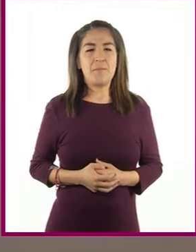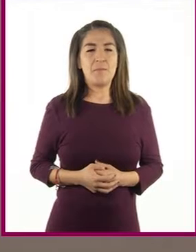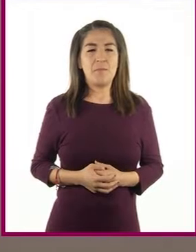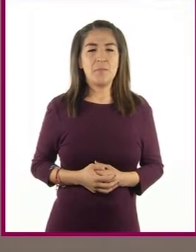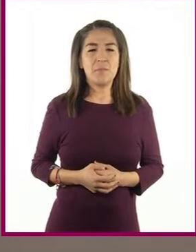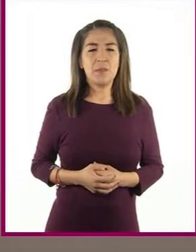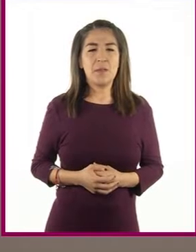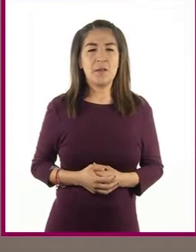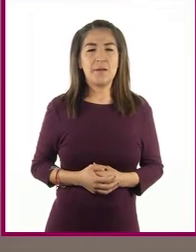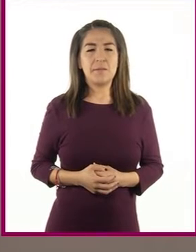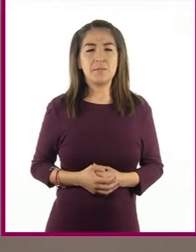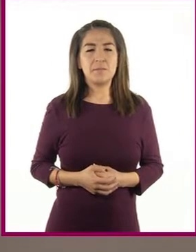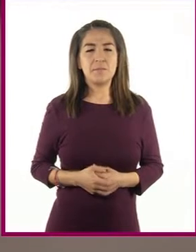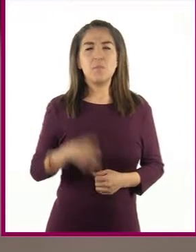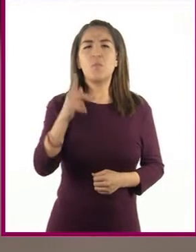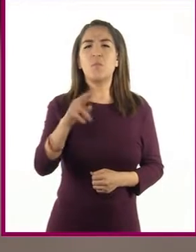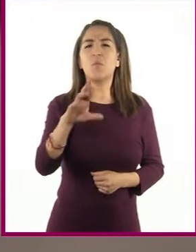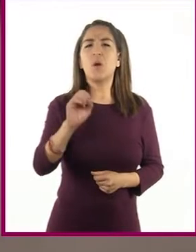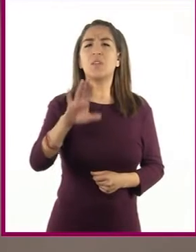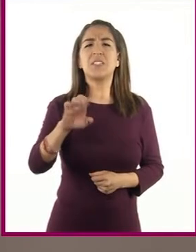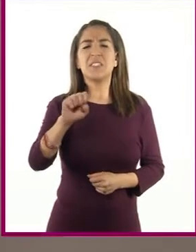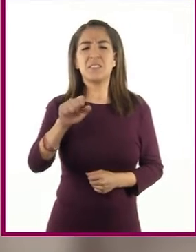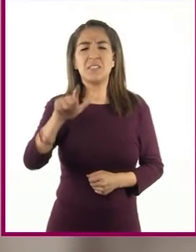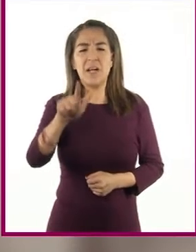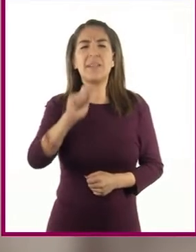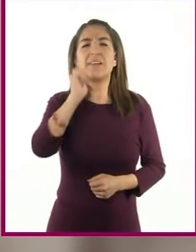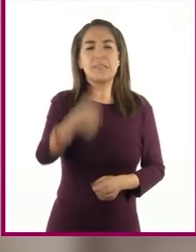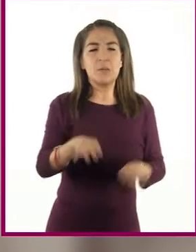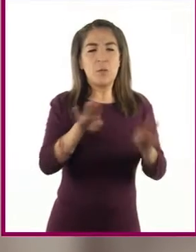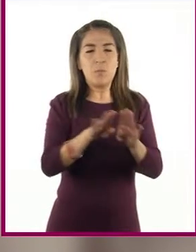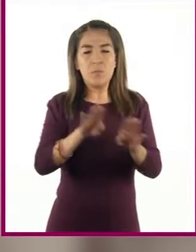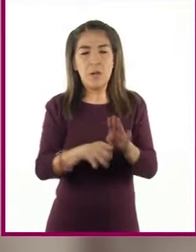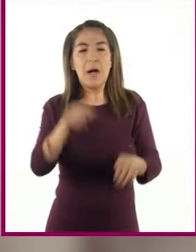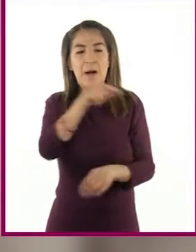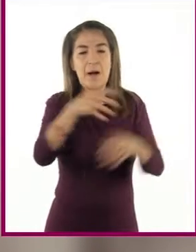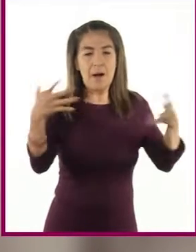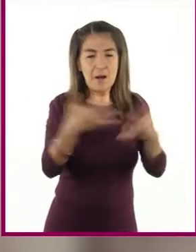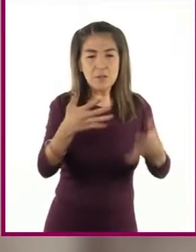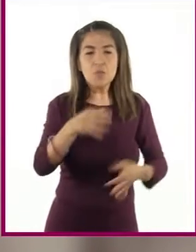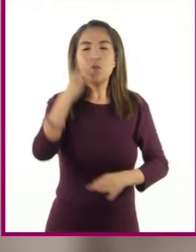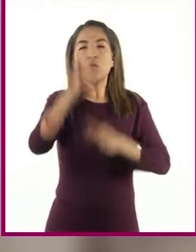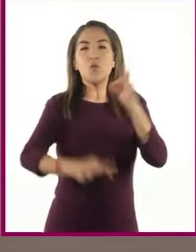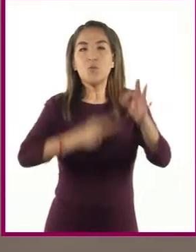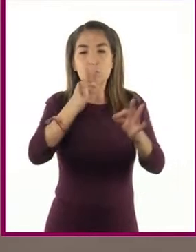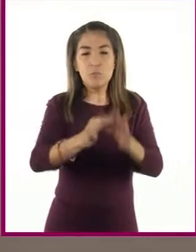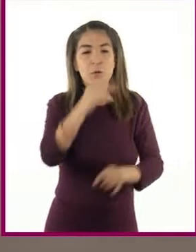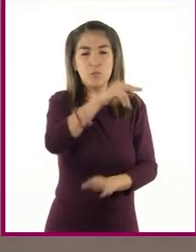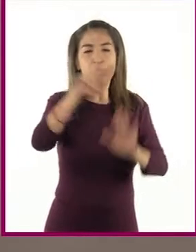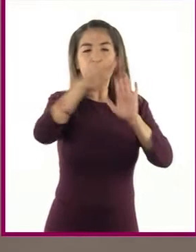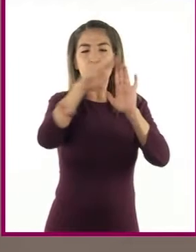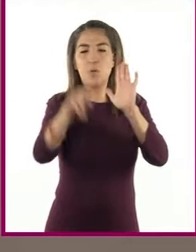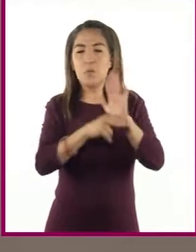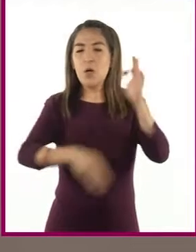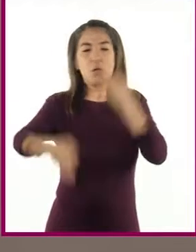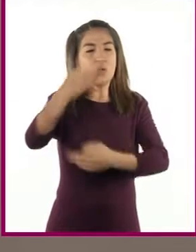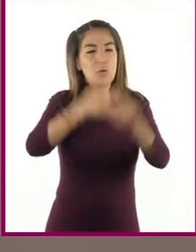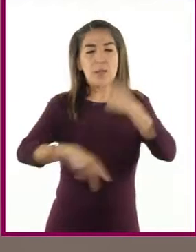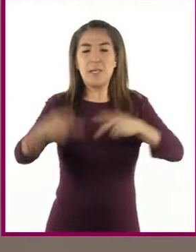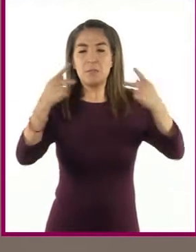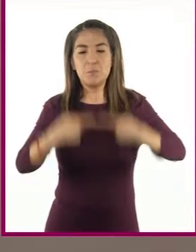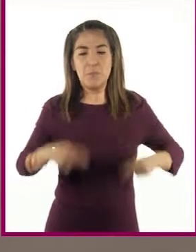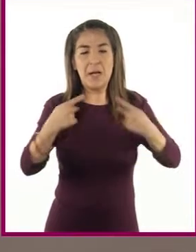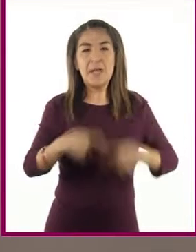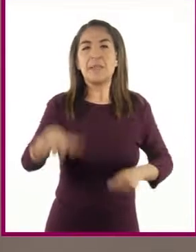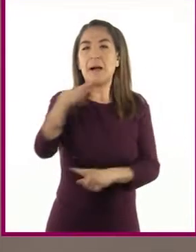Justicia procesal busca la imposición y posterior cumplimiento de las normas por parte de todos los miembros de